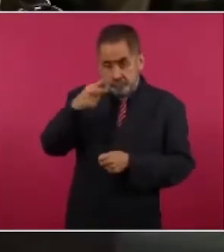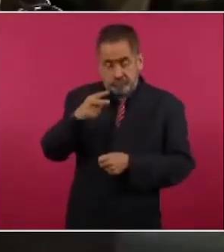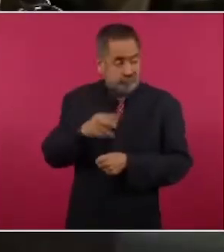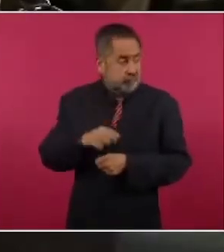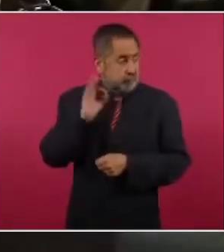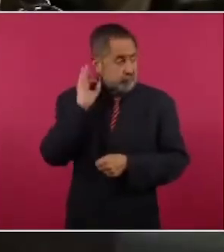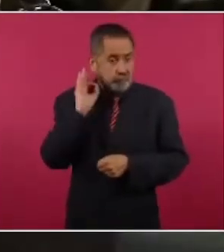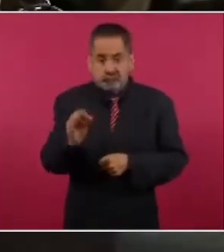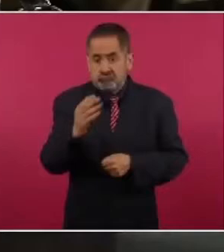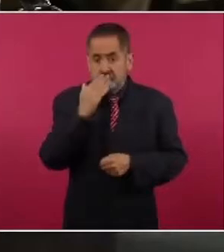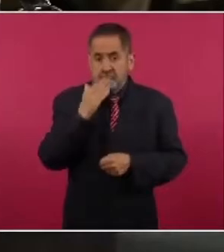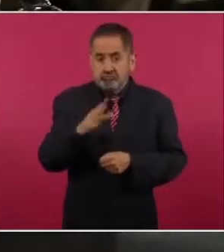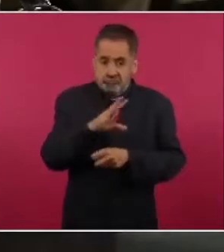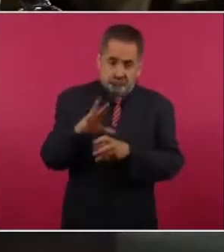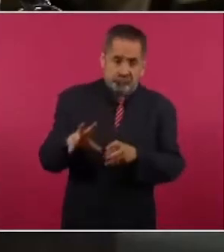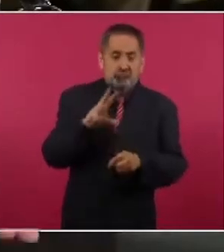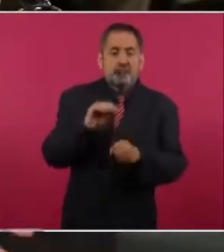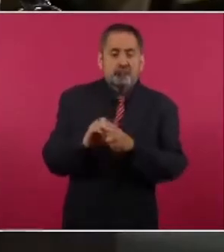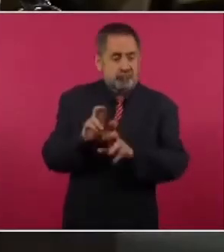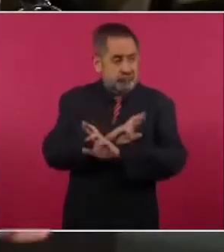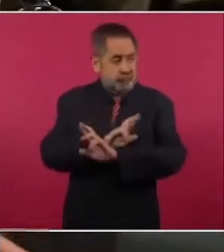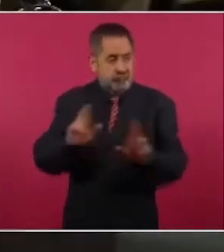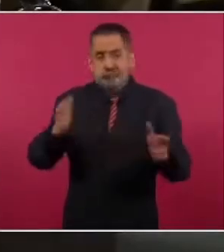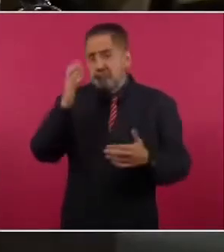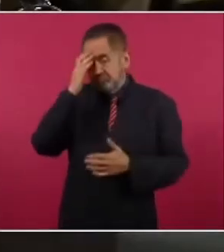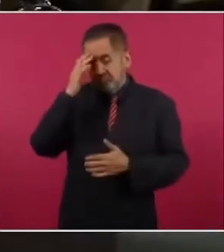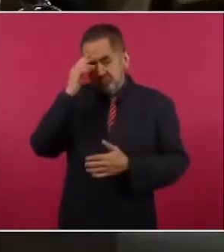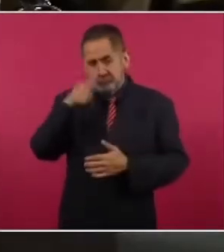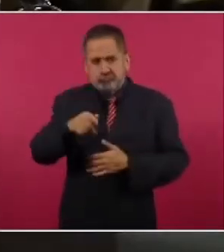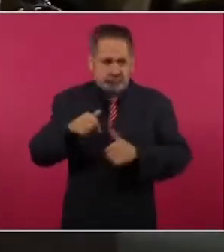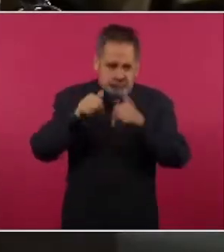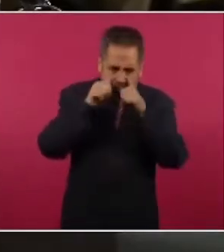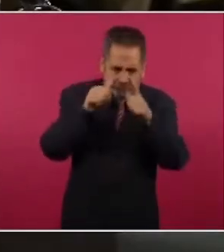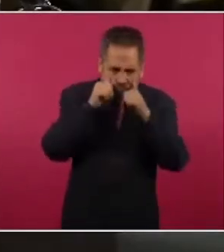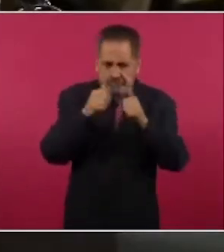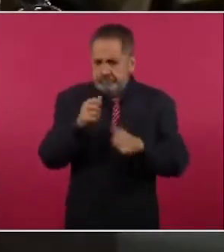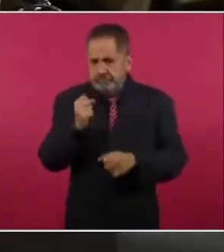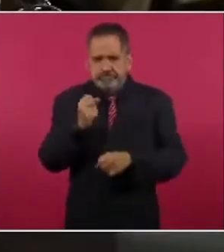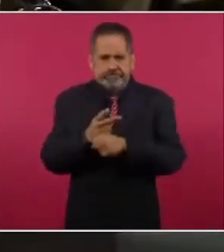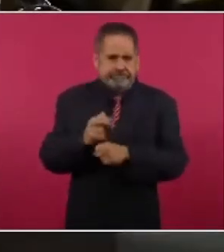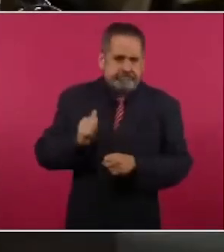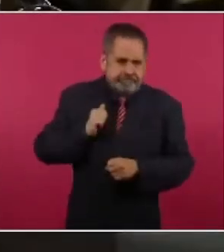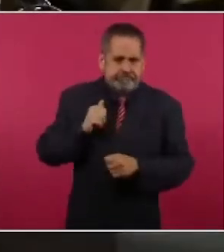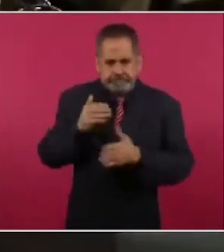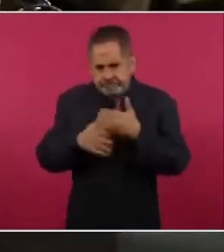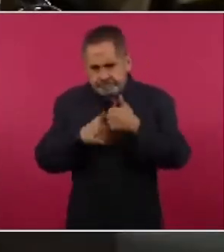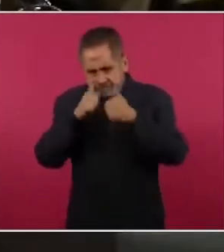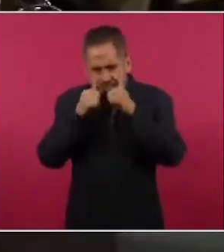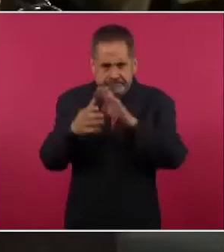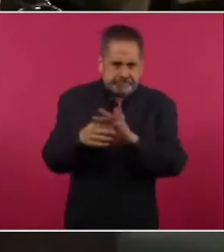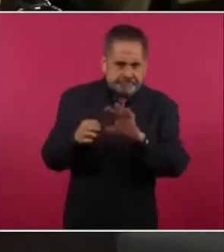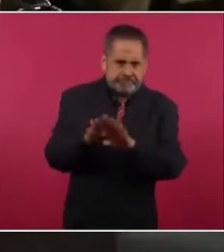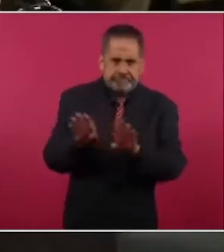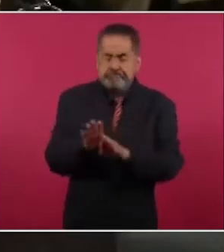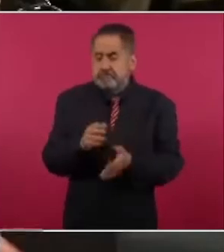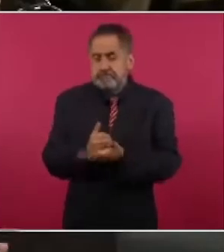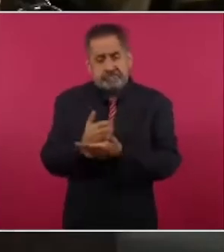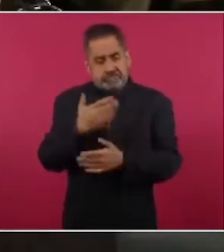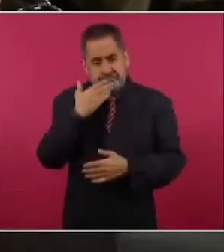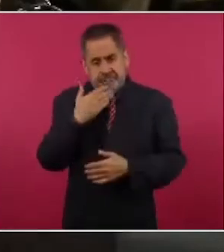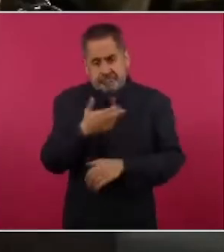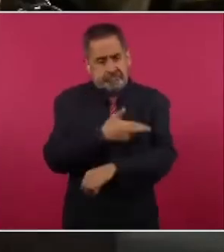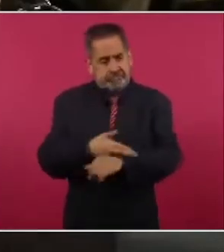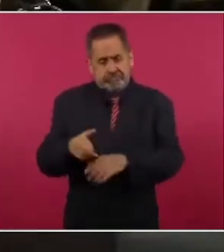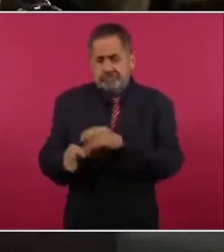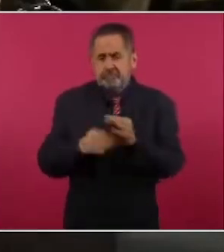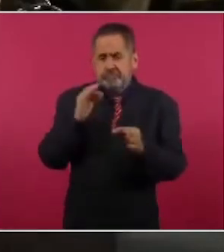los más reconocidos por una atención oportuna y por tener la capacidad tecnológica